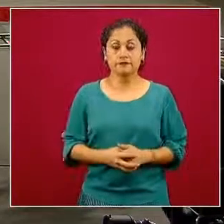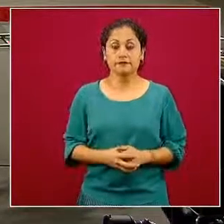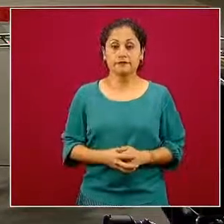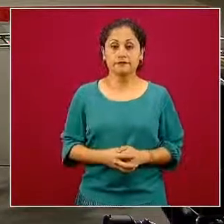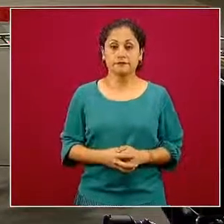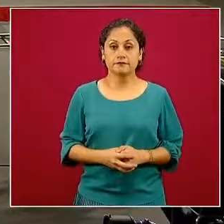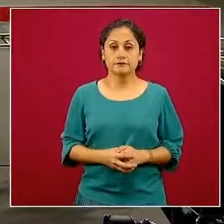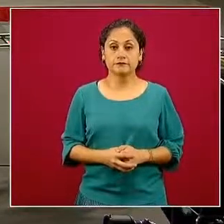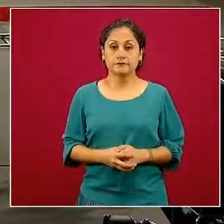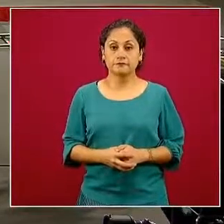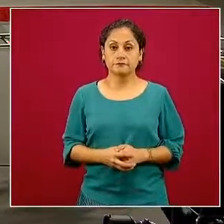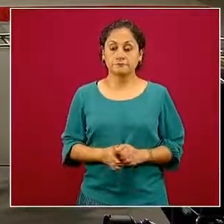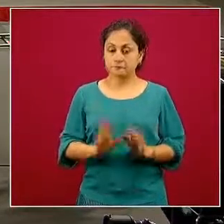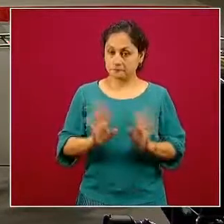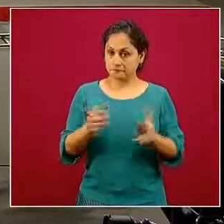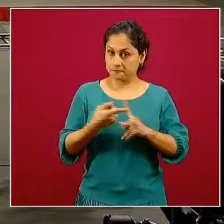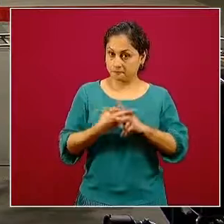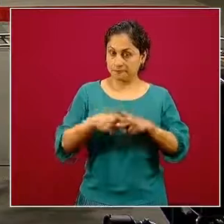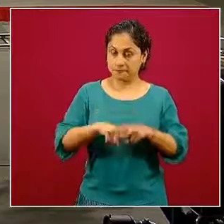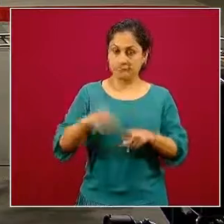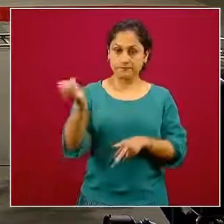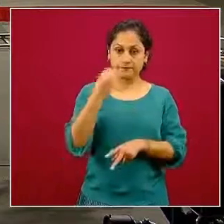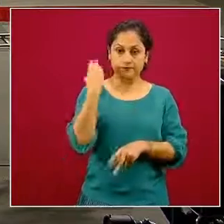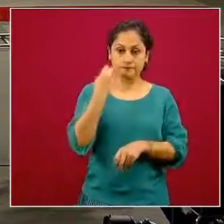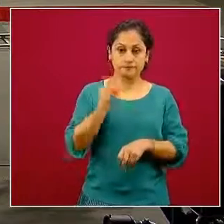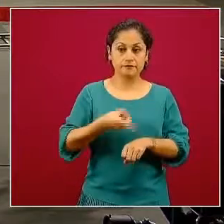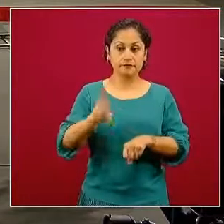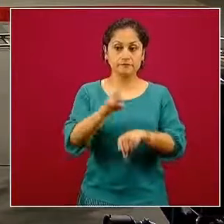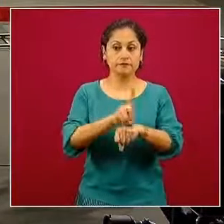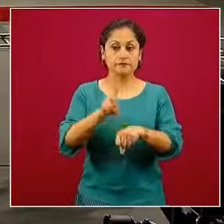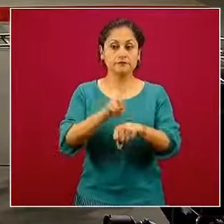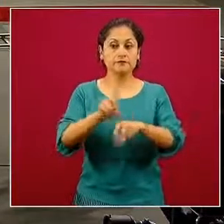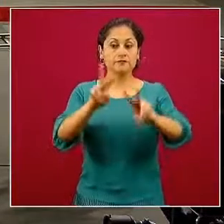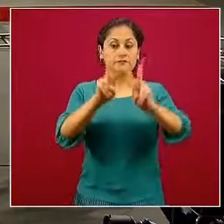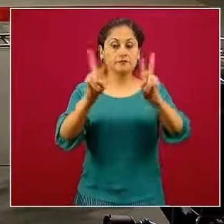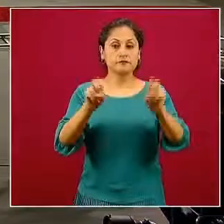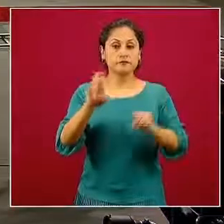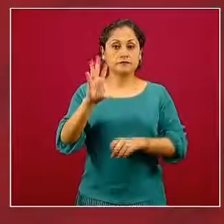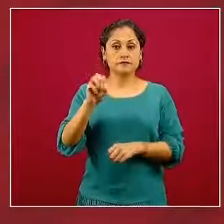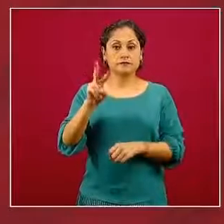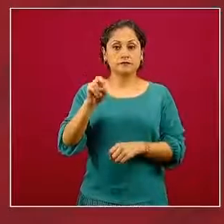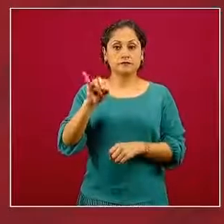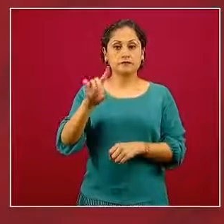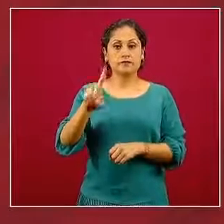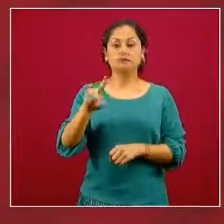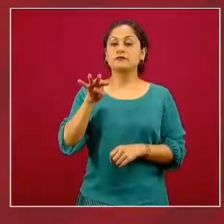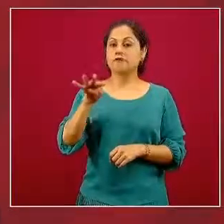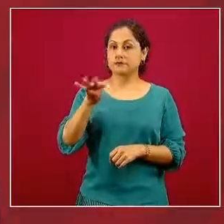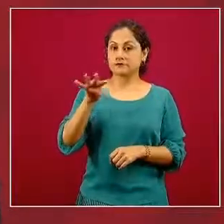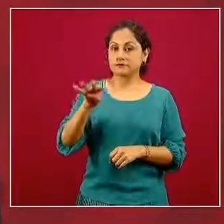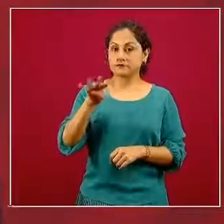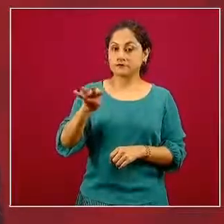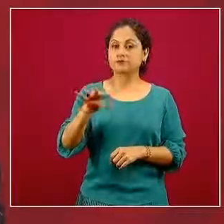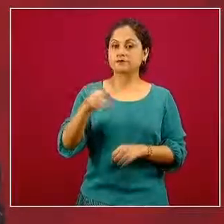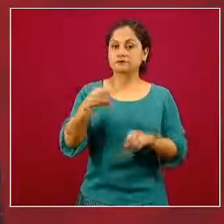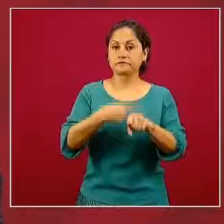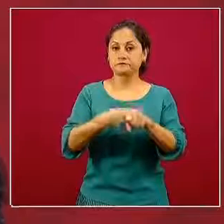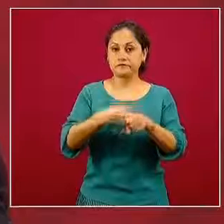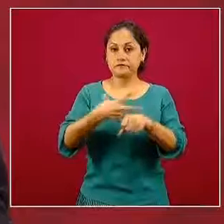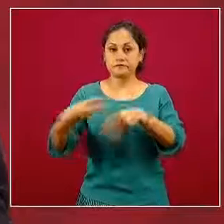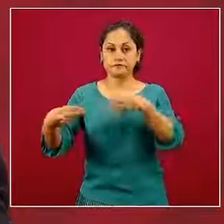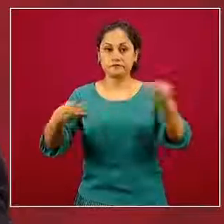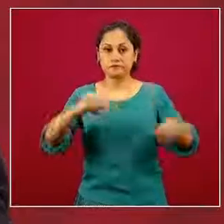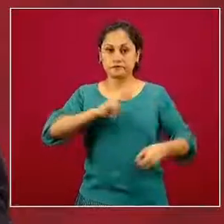México. Y vamos a empezar la conferencia de prensa diaria sobre COVID-19, la pandemia causada por el nuevo coronavirus